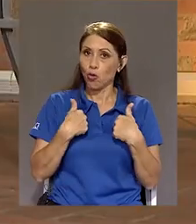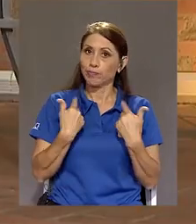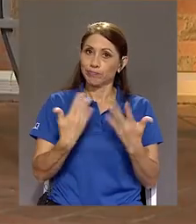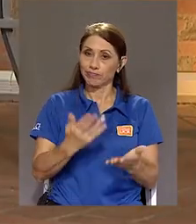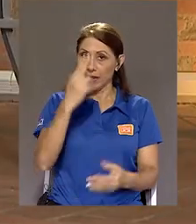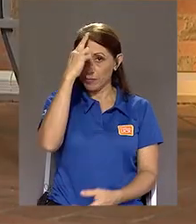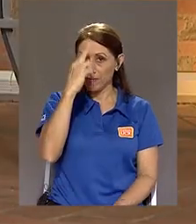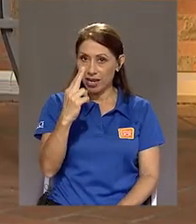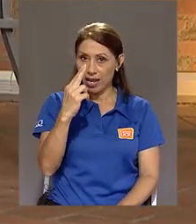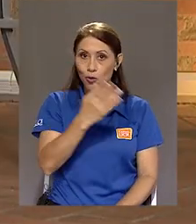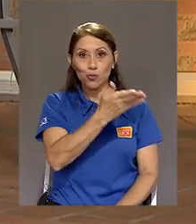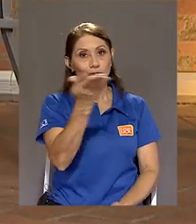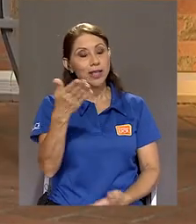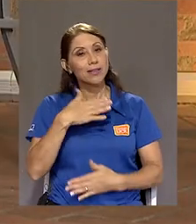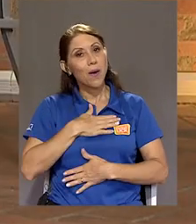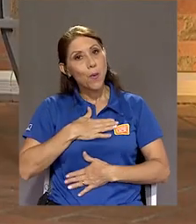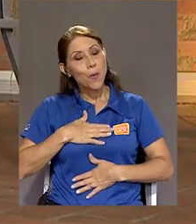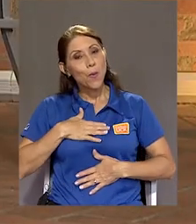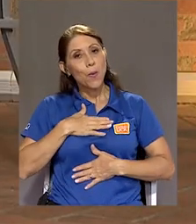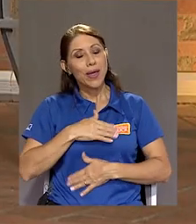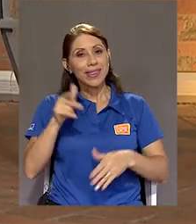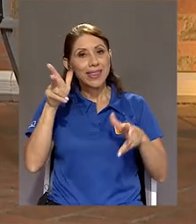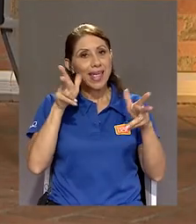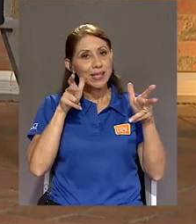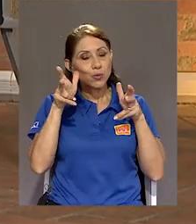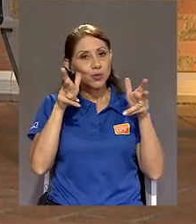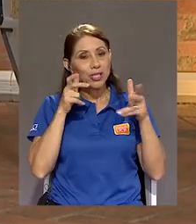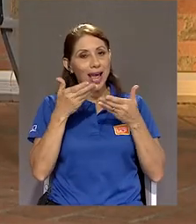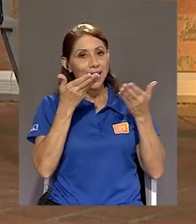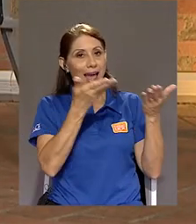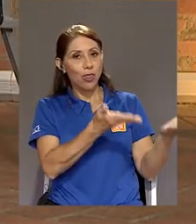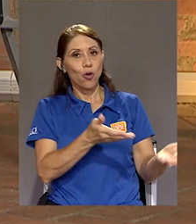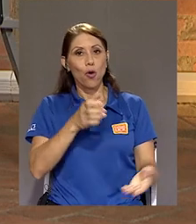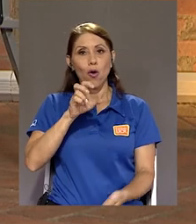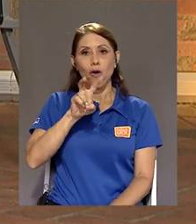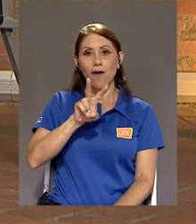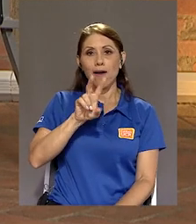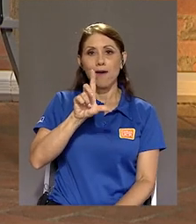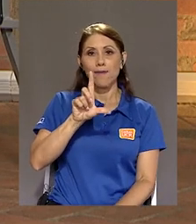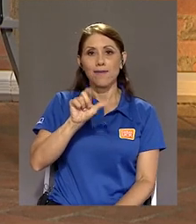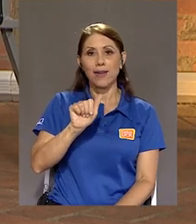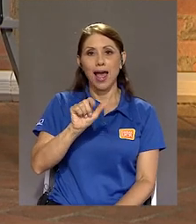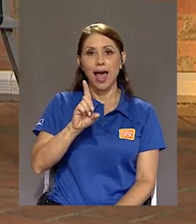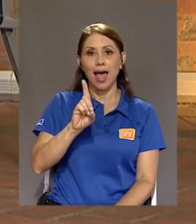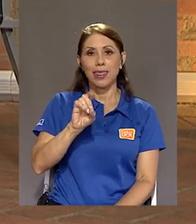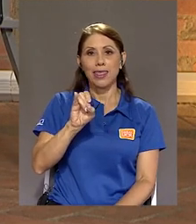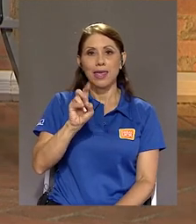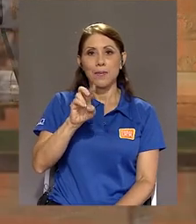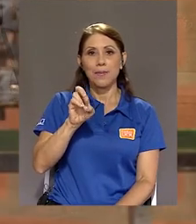yo el privilegio y ustedes el placer de escuchar a don Vladimir de la Cruz,